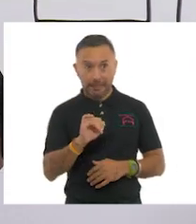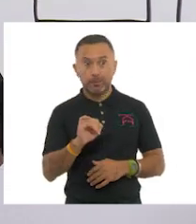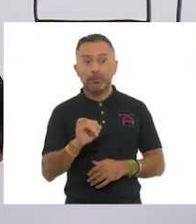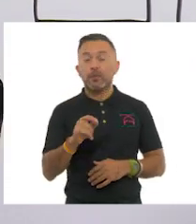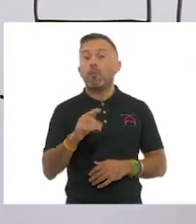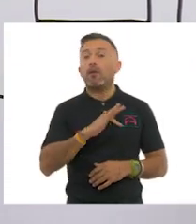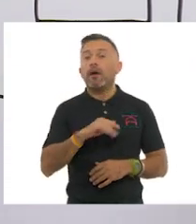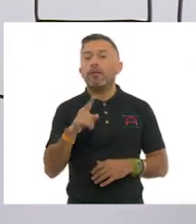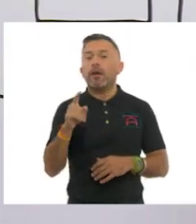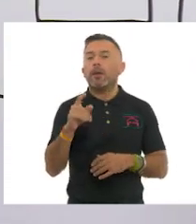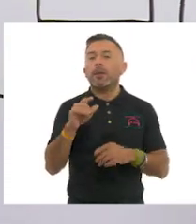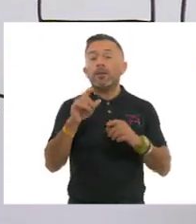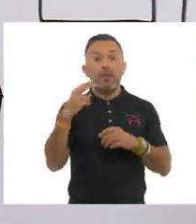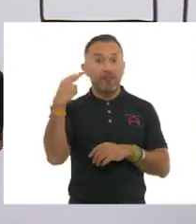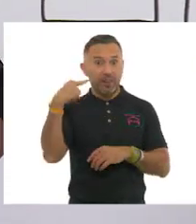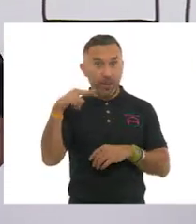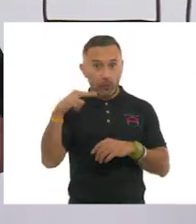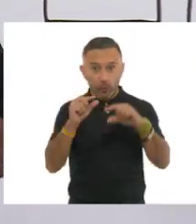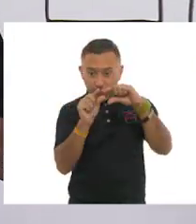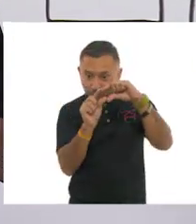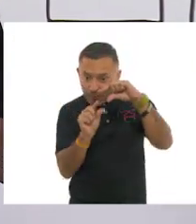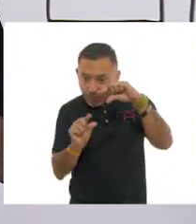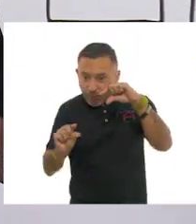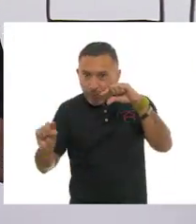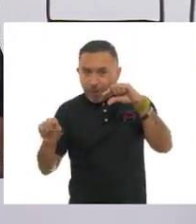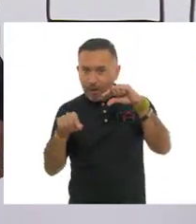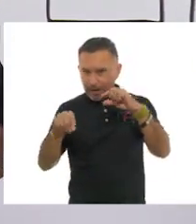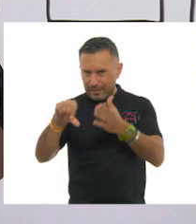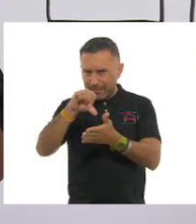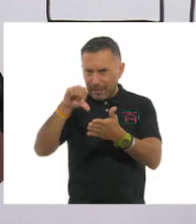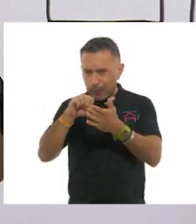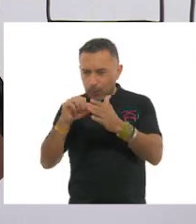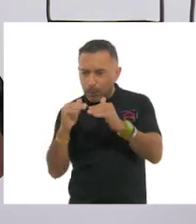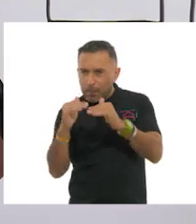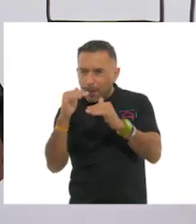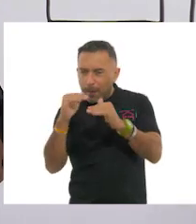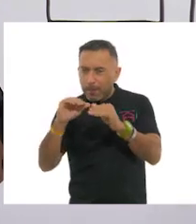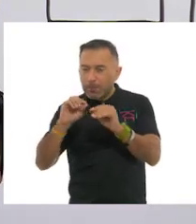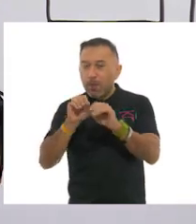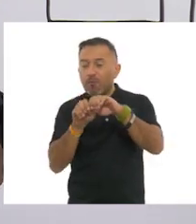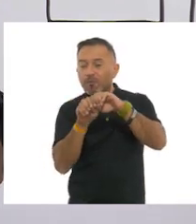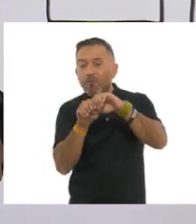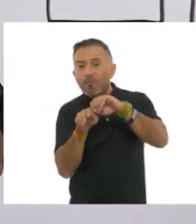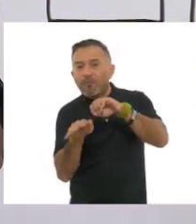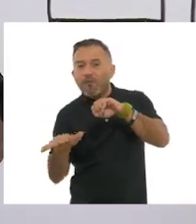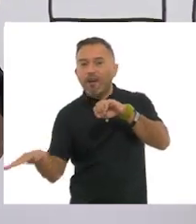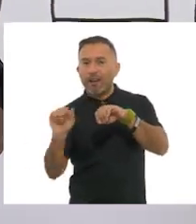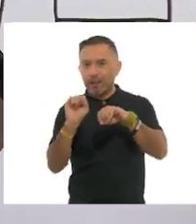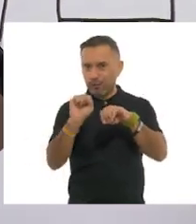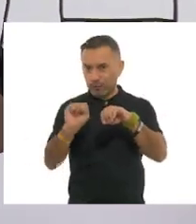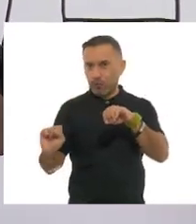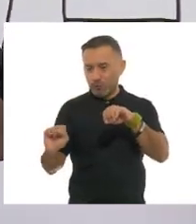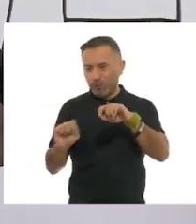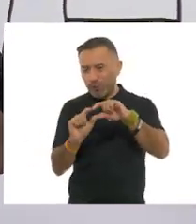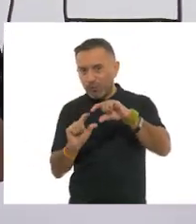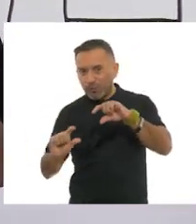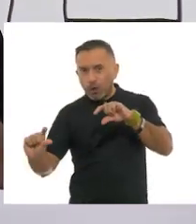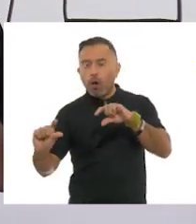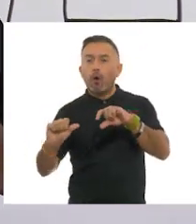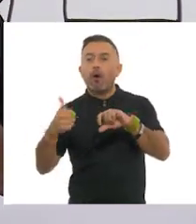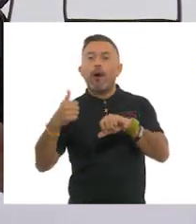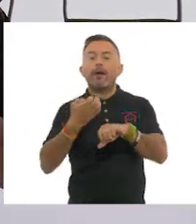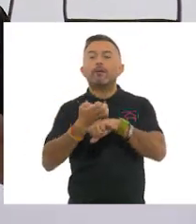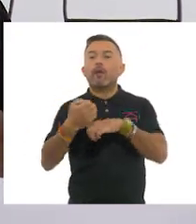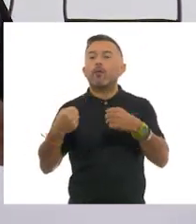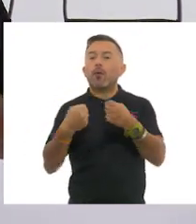poquito arriba de la zona central de Veracruz y se esparce hasta el sur del estado. Lo compartimos con estados como